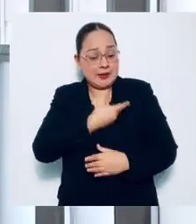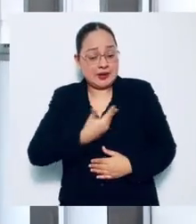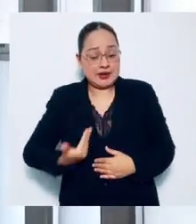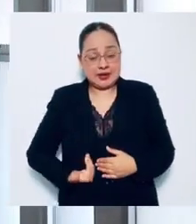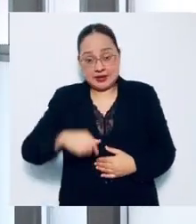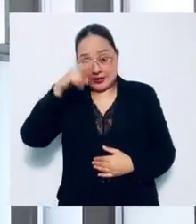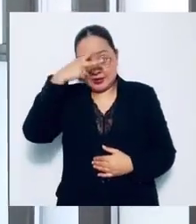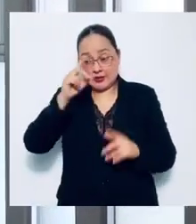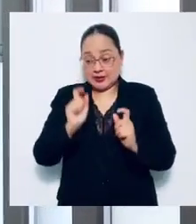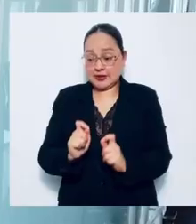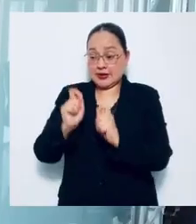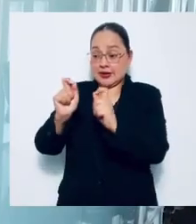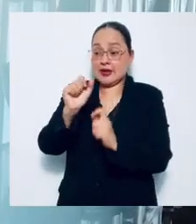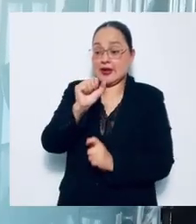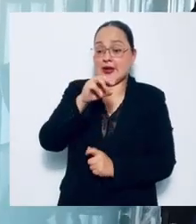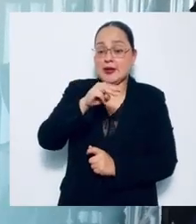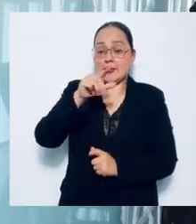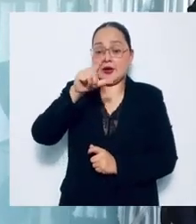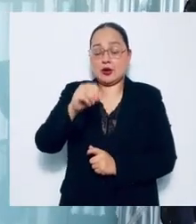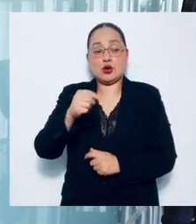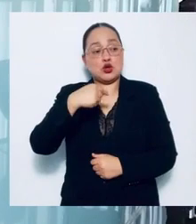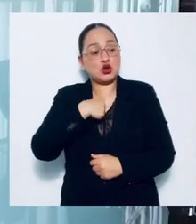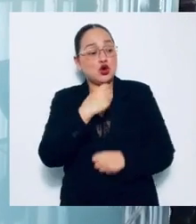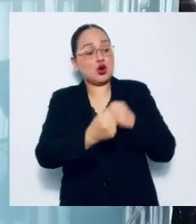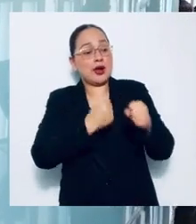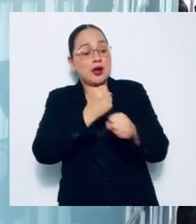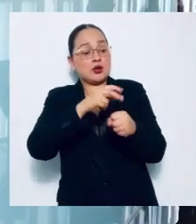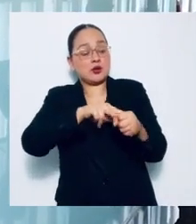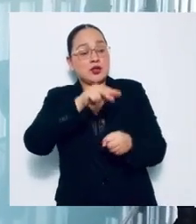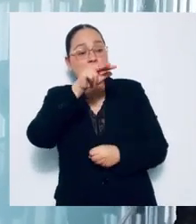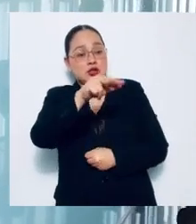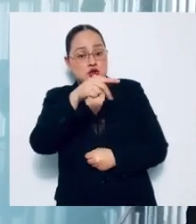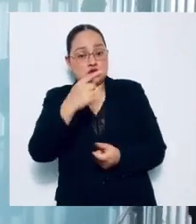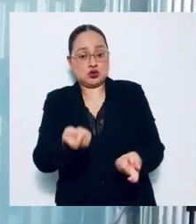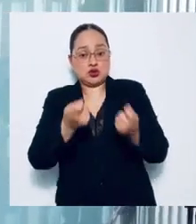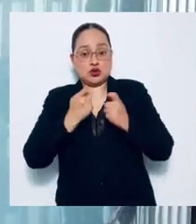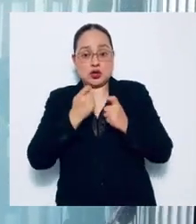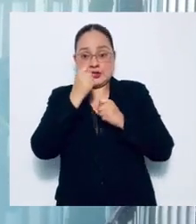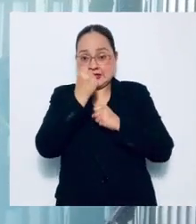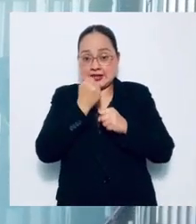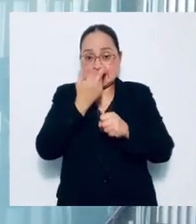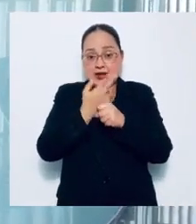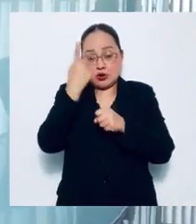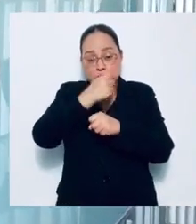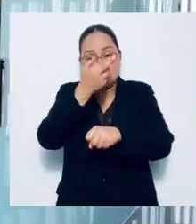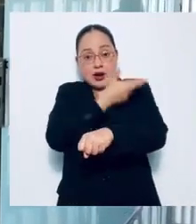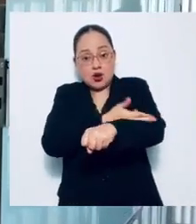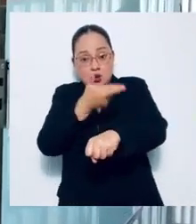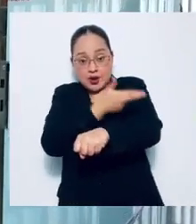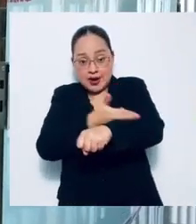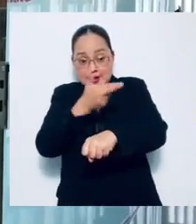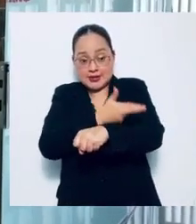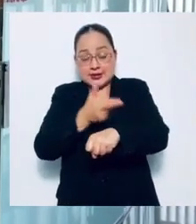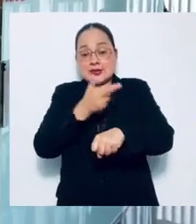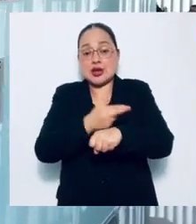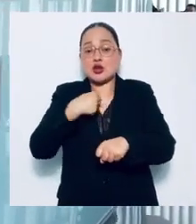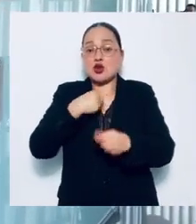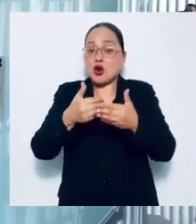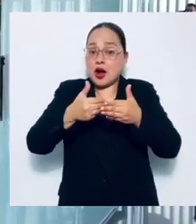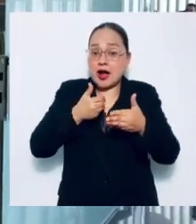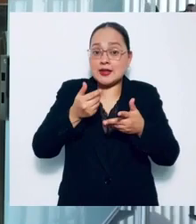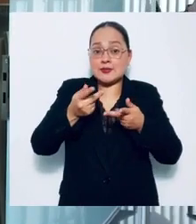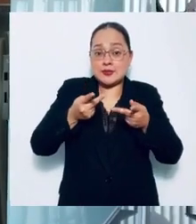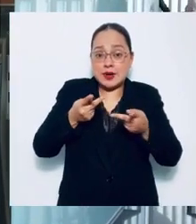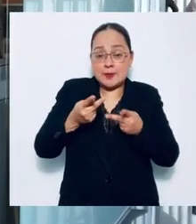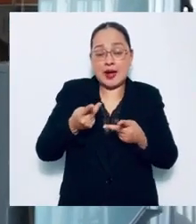de México. Y ahí tuve en el 2018 la responsabilidad de ser secretario de organización y preparar